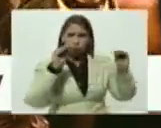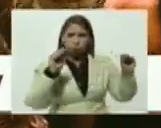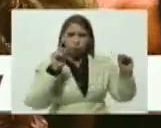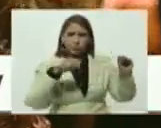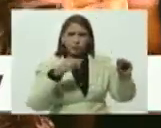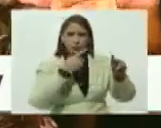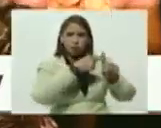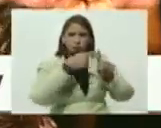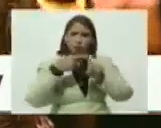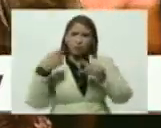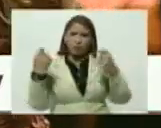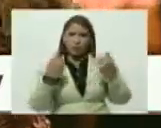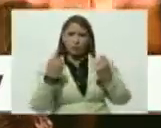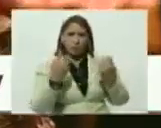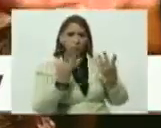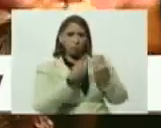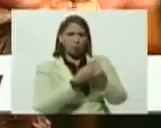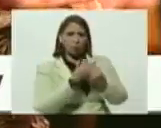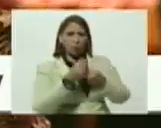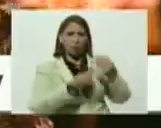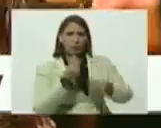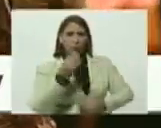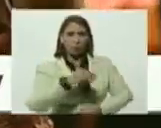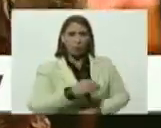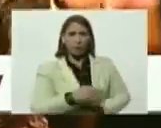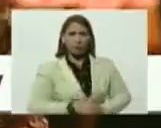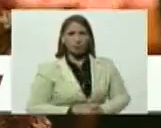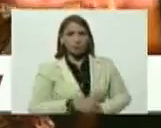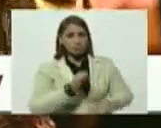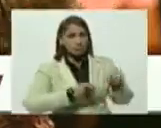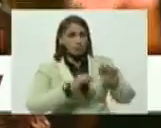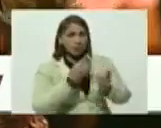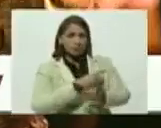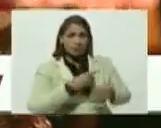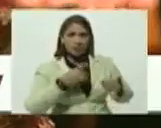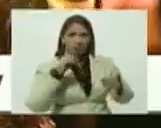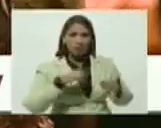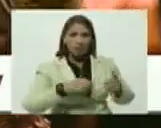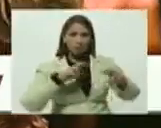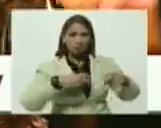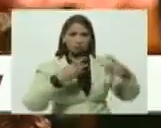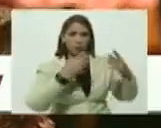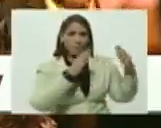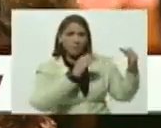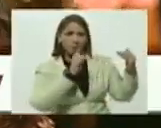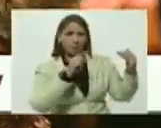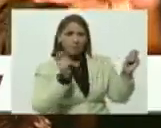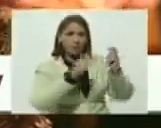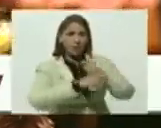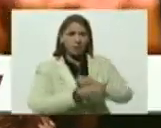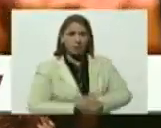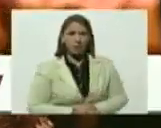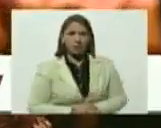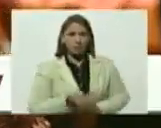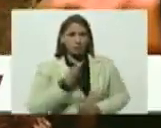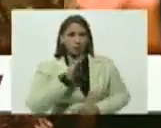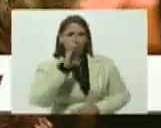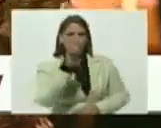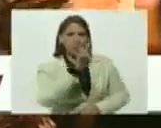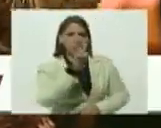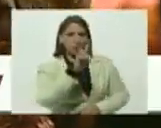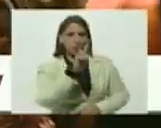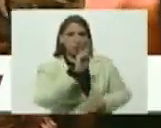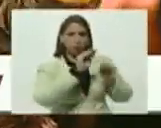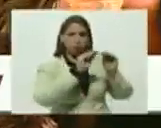campaña. Juntos hacemos más por la defensa de la dignidad, por la renovación, por la esperanza, por el cambio y por el futuro de Venezuela.